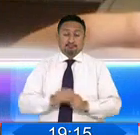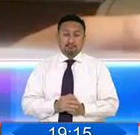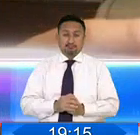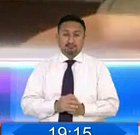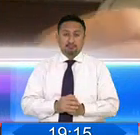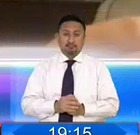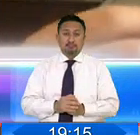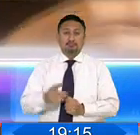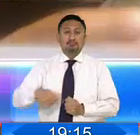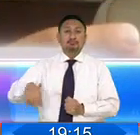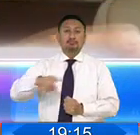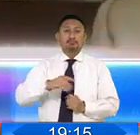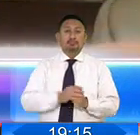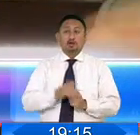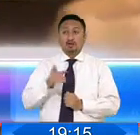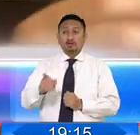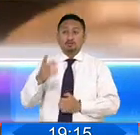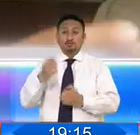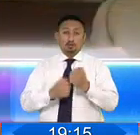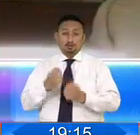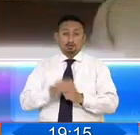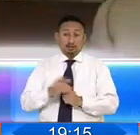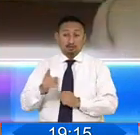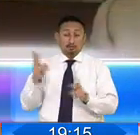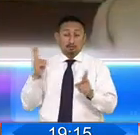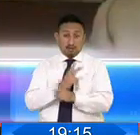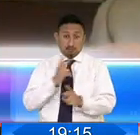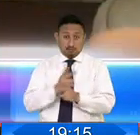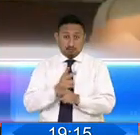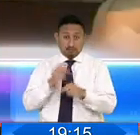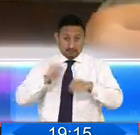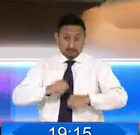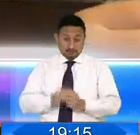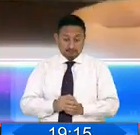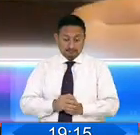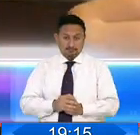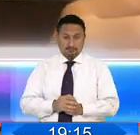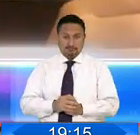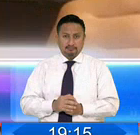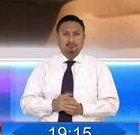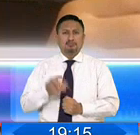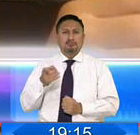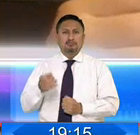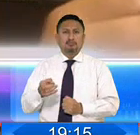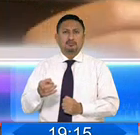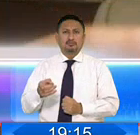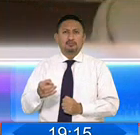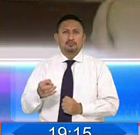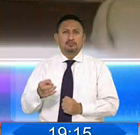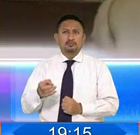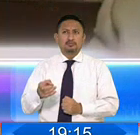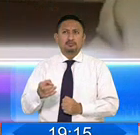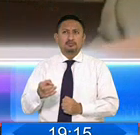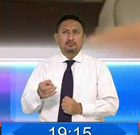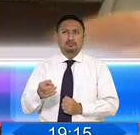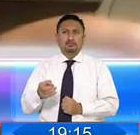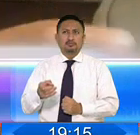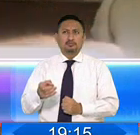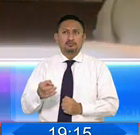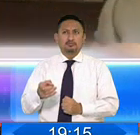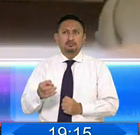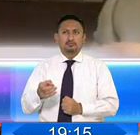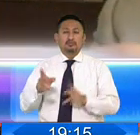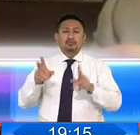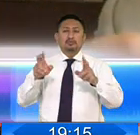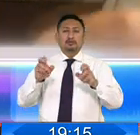acuerdo al delito cometido, a su peligrosidad, y que no se esté dando un reparto de lo que